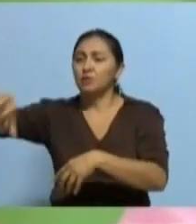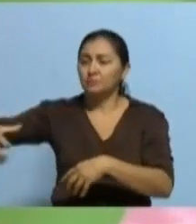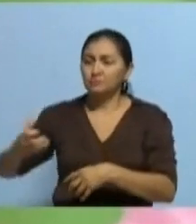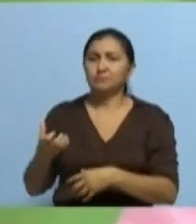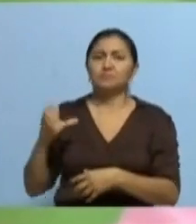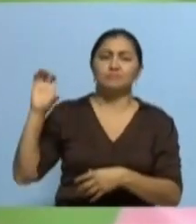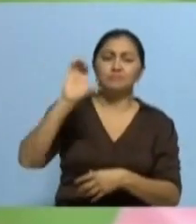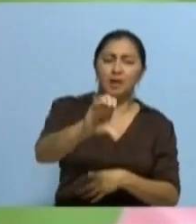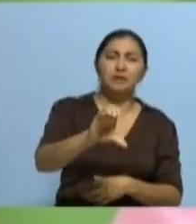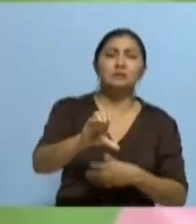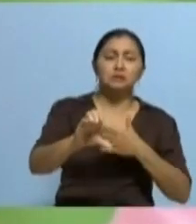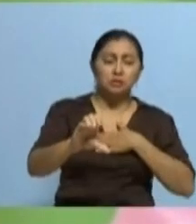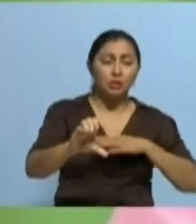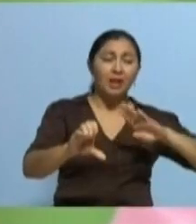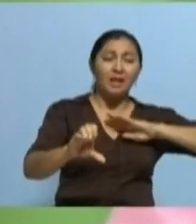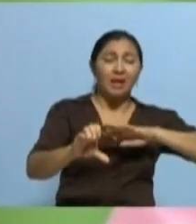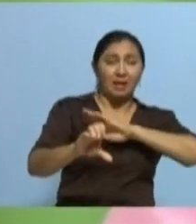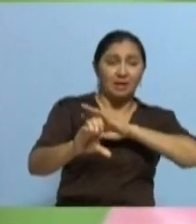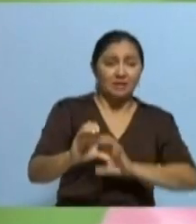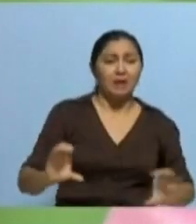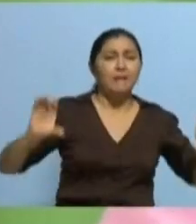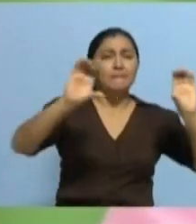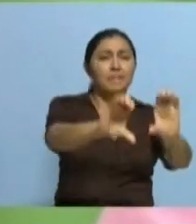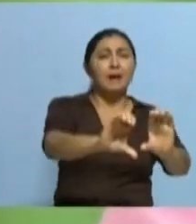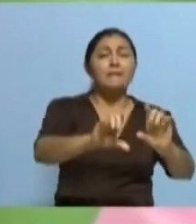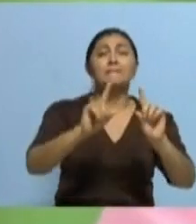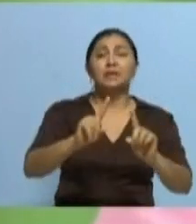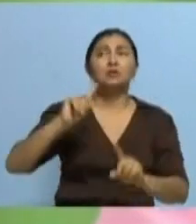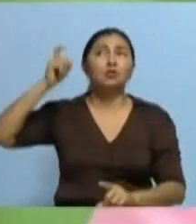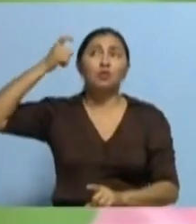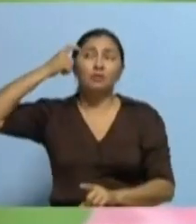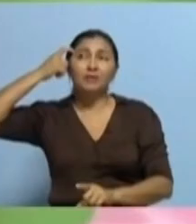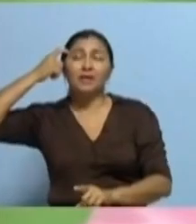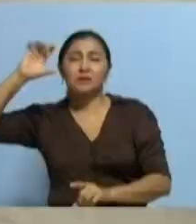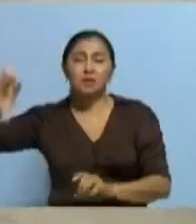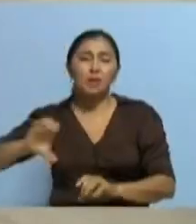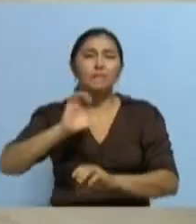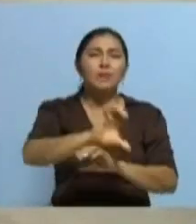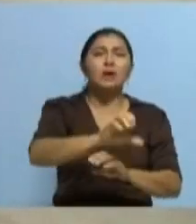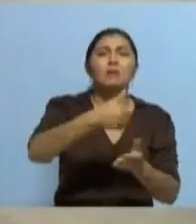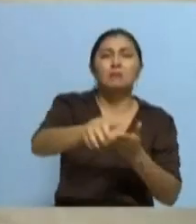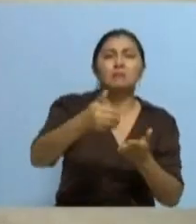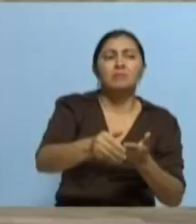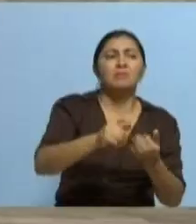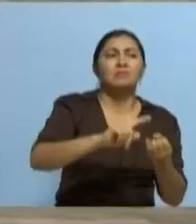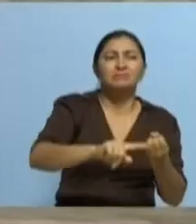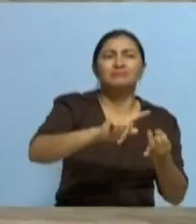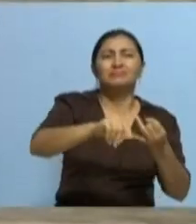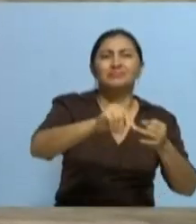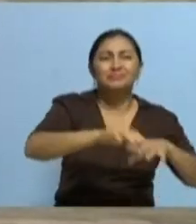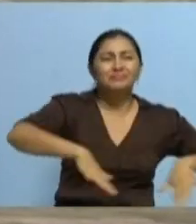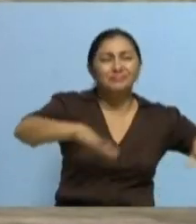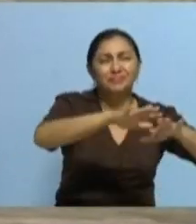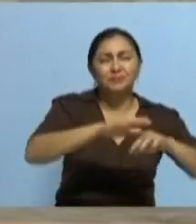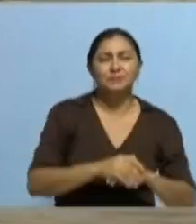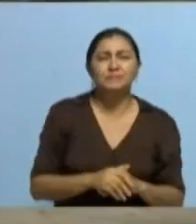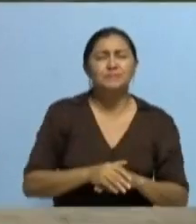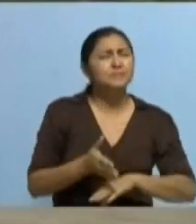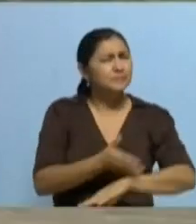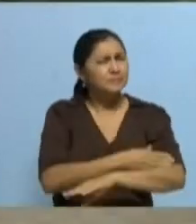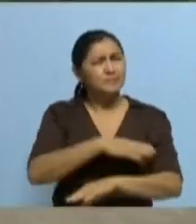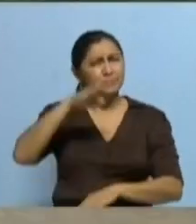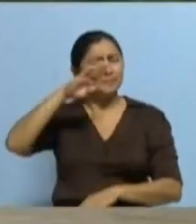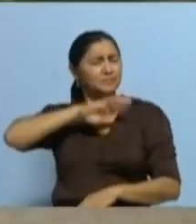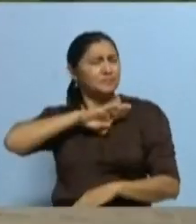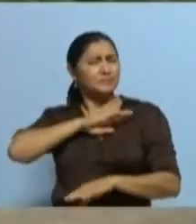pero que cada vez que el gobierno aportaba un dinero, este se iba en compra de acciones. La alternativa propuesta por el mandatario distrital